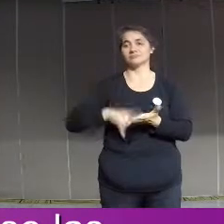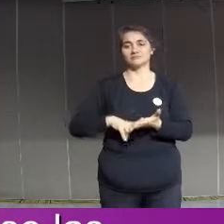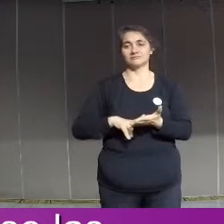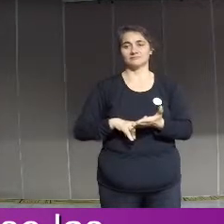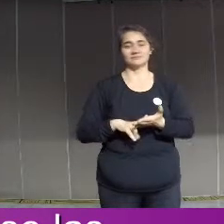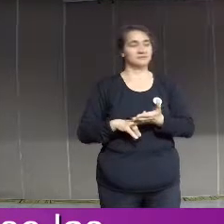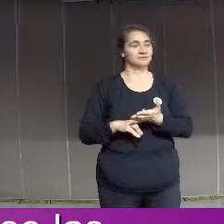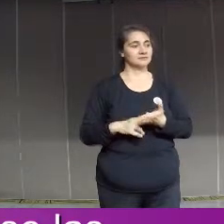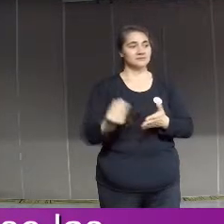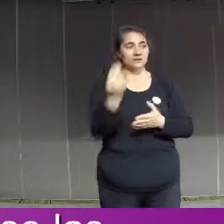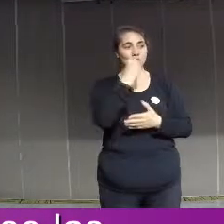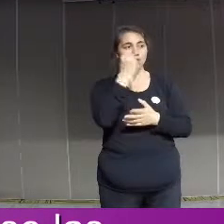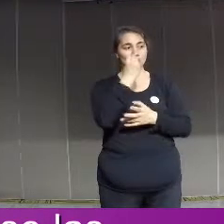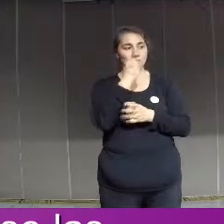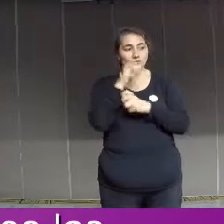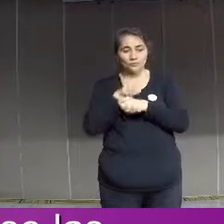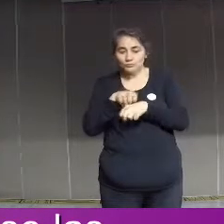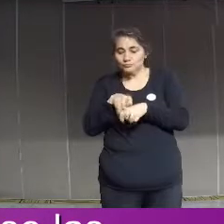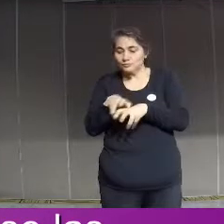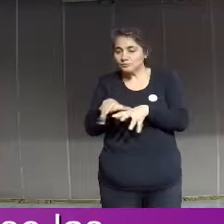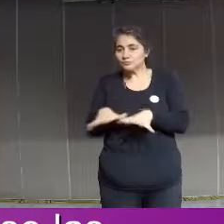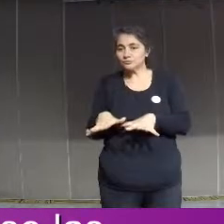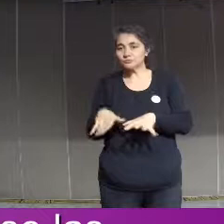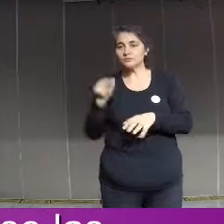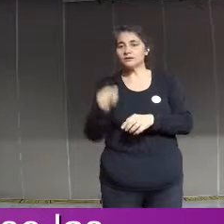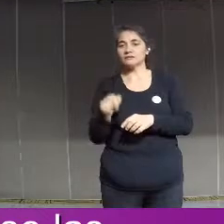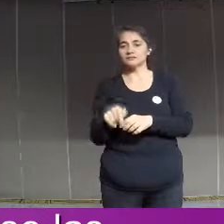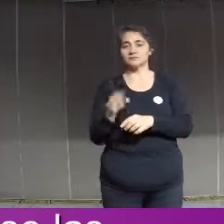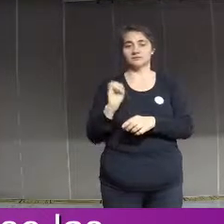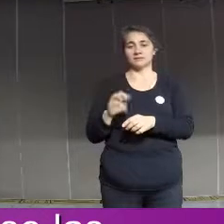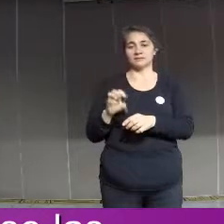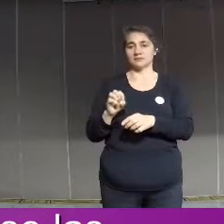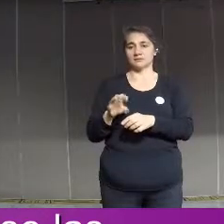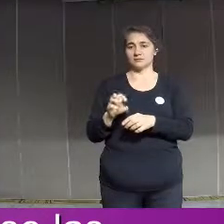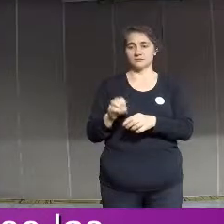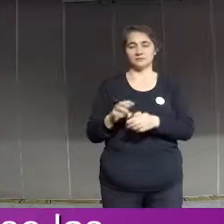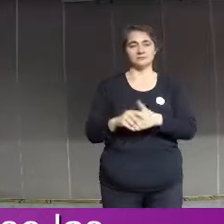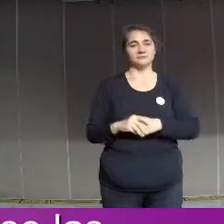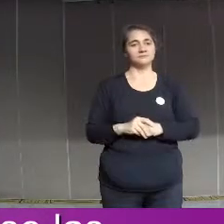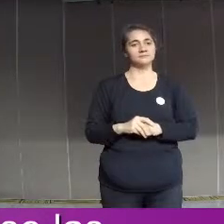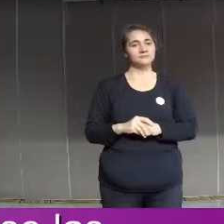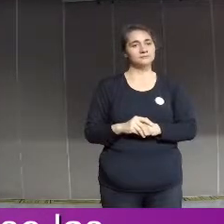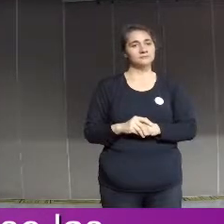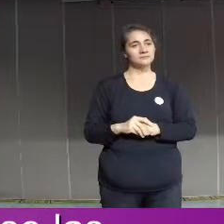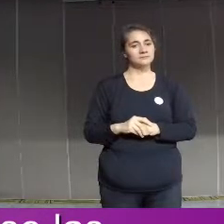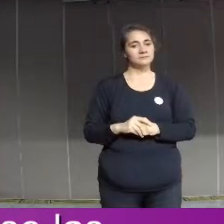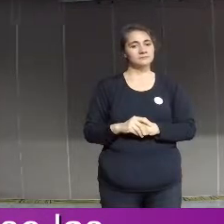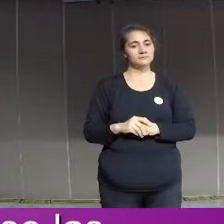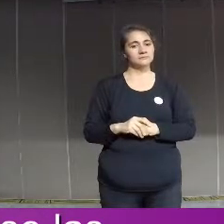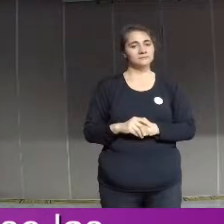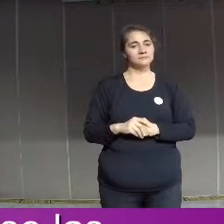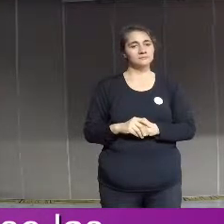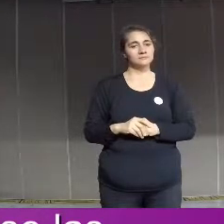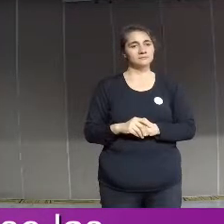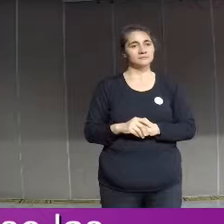de alimento que queda ahí, eso es lo que nosotros denominamos valécula. La valécula es una